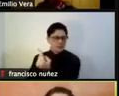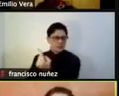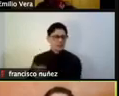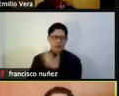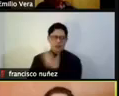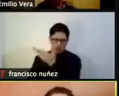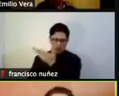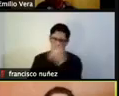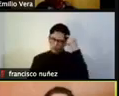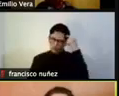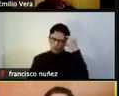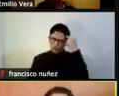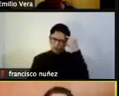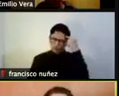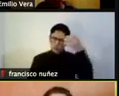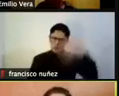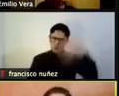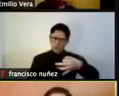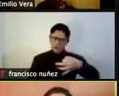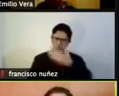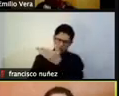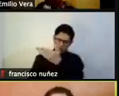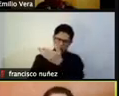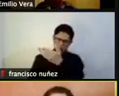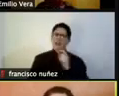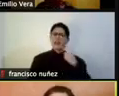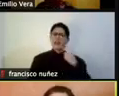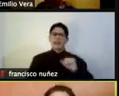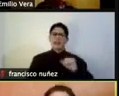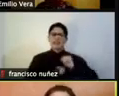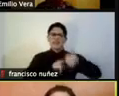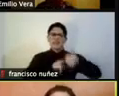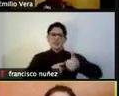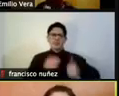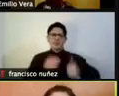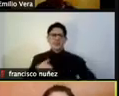las próximas generaciones que se dediquen a la sísmica marina?